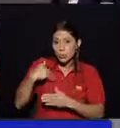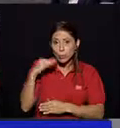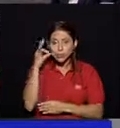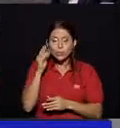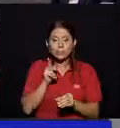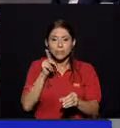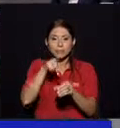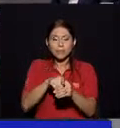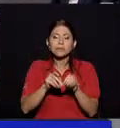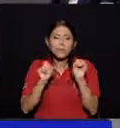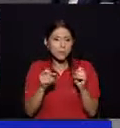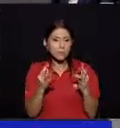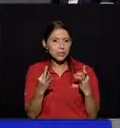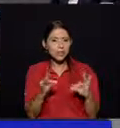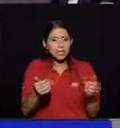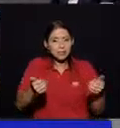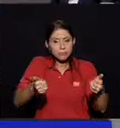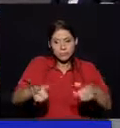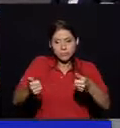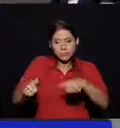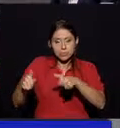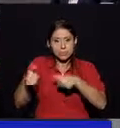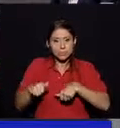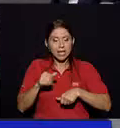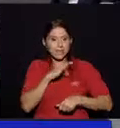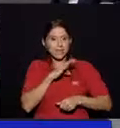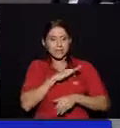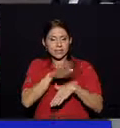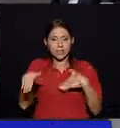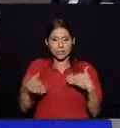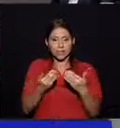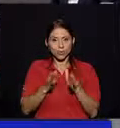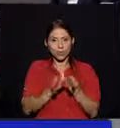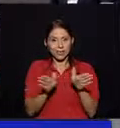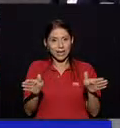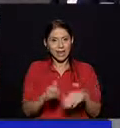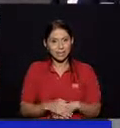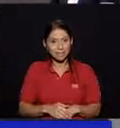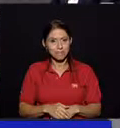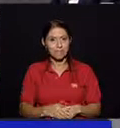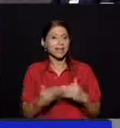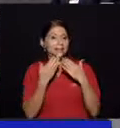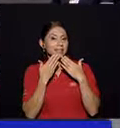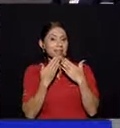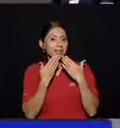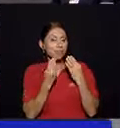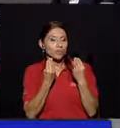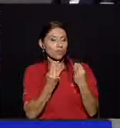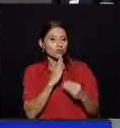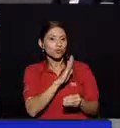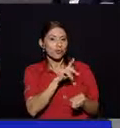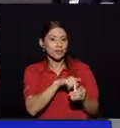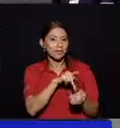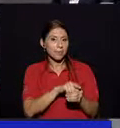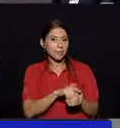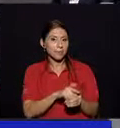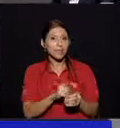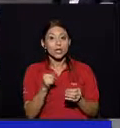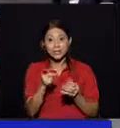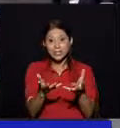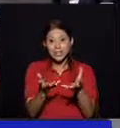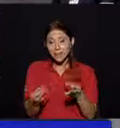todas participemos, pues podemos tratar de llegar más a esos acuerdos que nos benefician a todos en general, ¿verdad? Les agradezco mucho